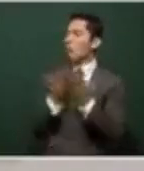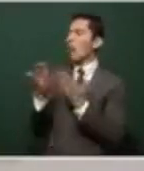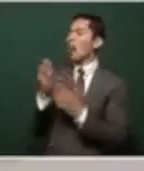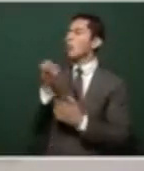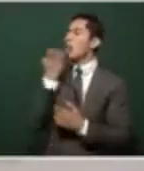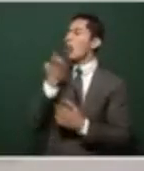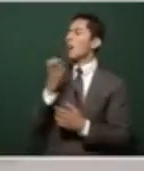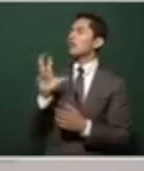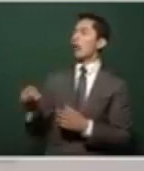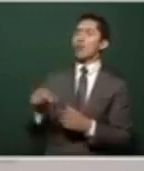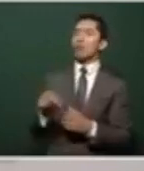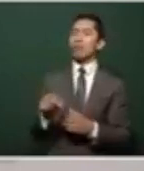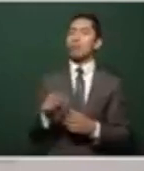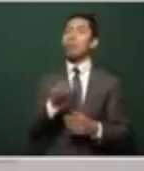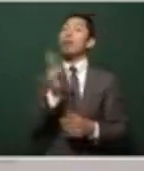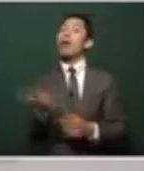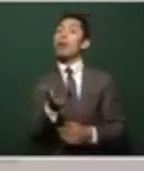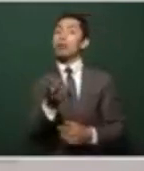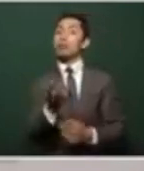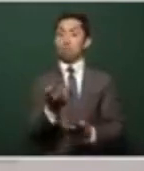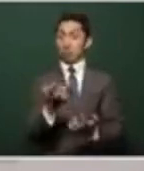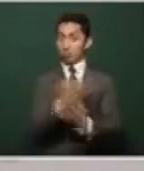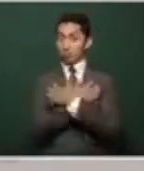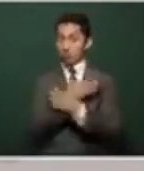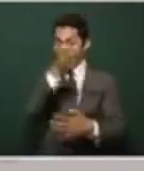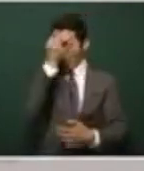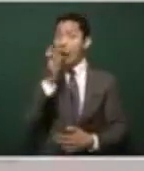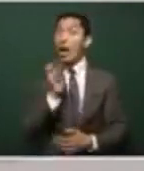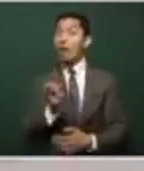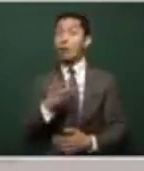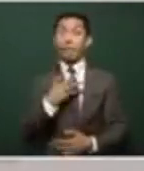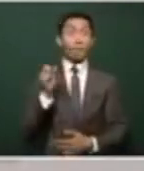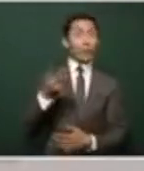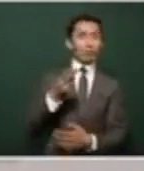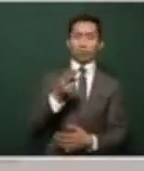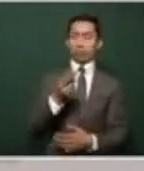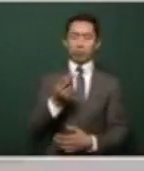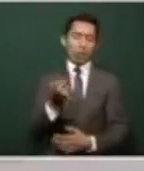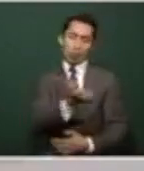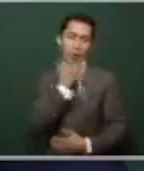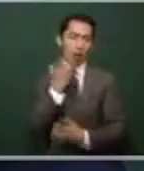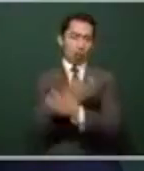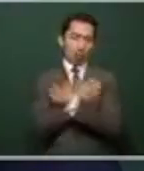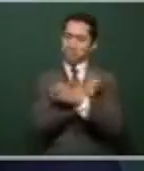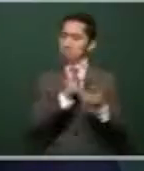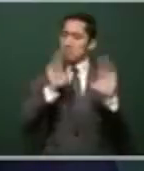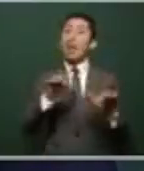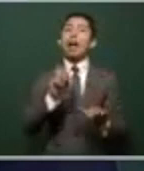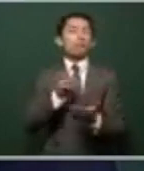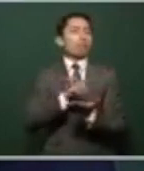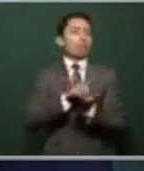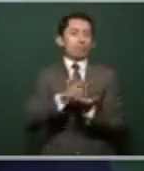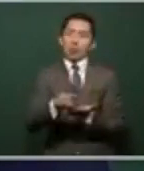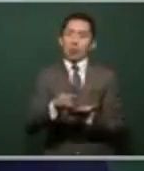un privilegio, es un derecho del pueblo. Entonces, por eso, qué bien